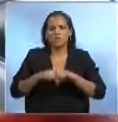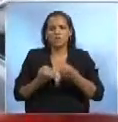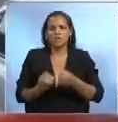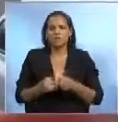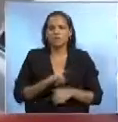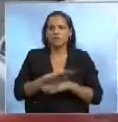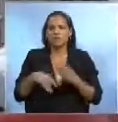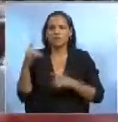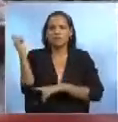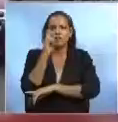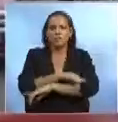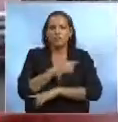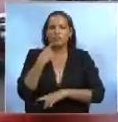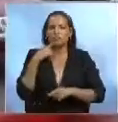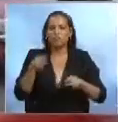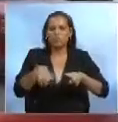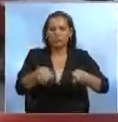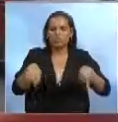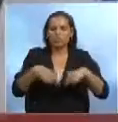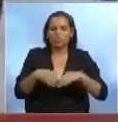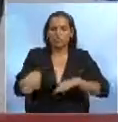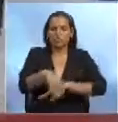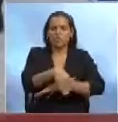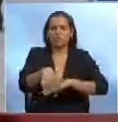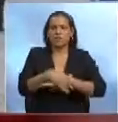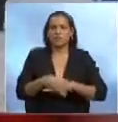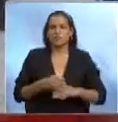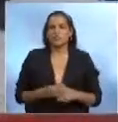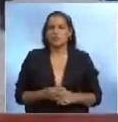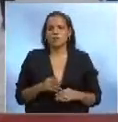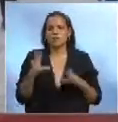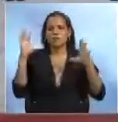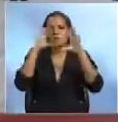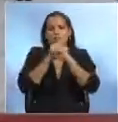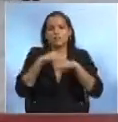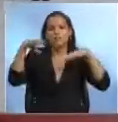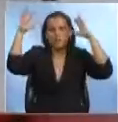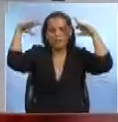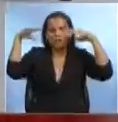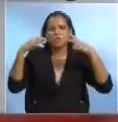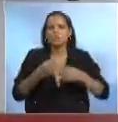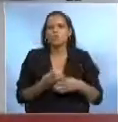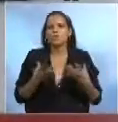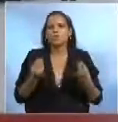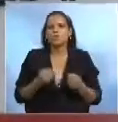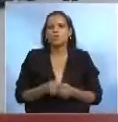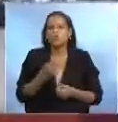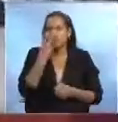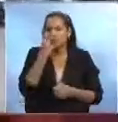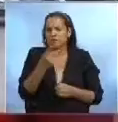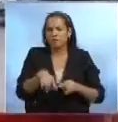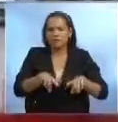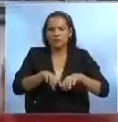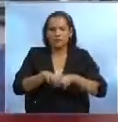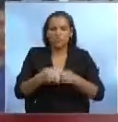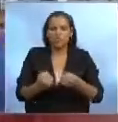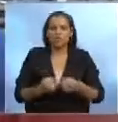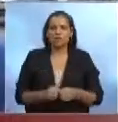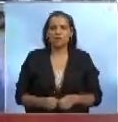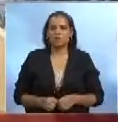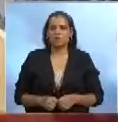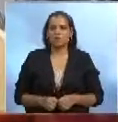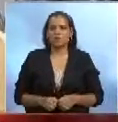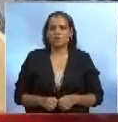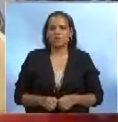daños provocados por los baches en las calles. Y si es de noche o llueve, muchas veces no los ven y aquí surge el